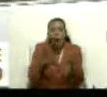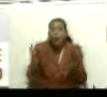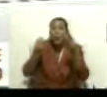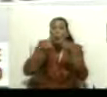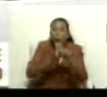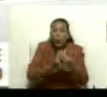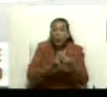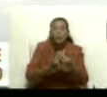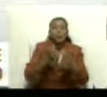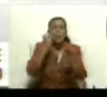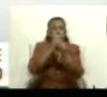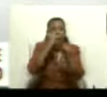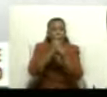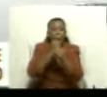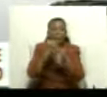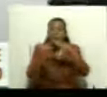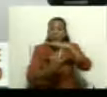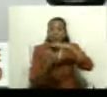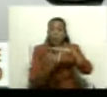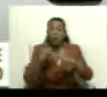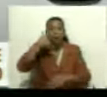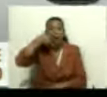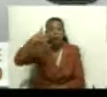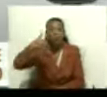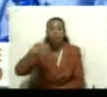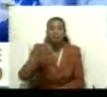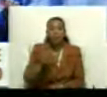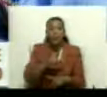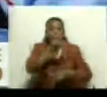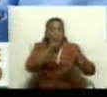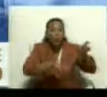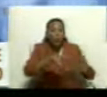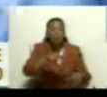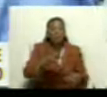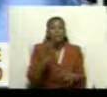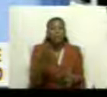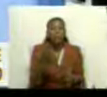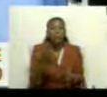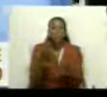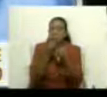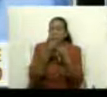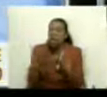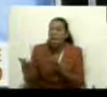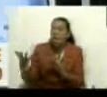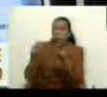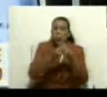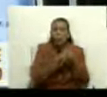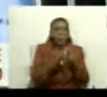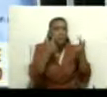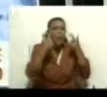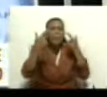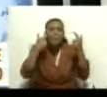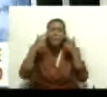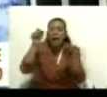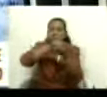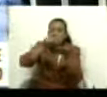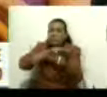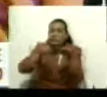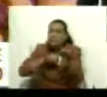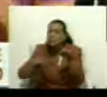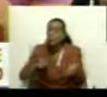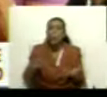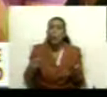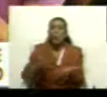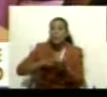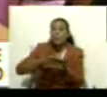hecho un trabajo hermoso a una de las instituciones donde hemos hecho ese trabajo bien articulado y mancomunado con la gente de